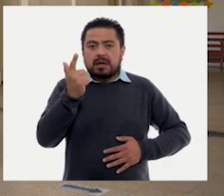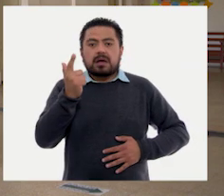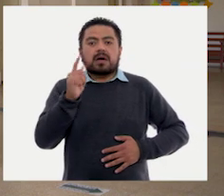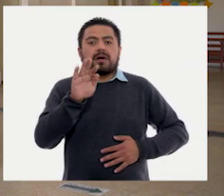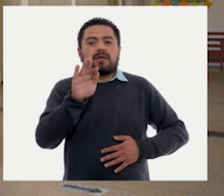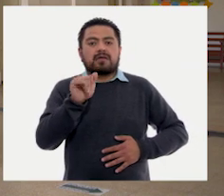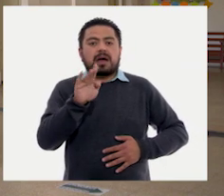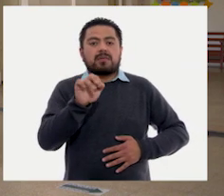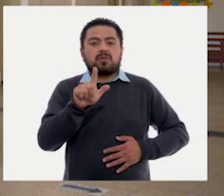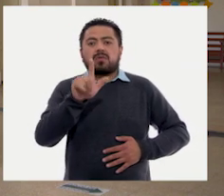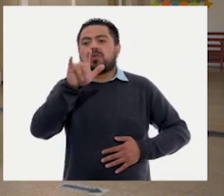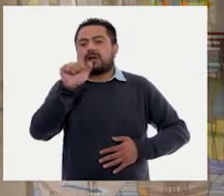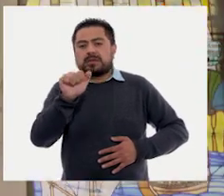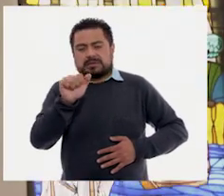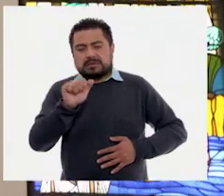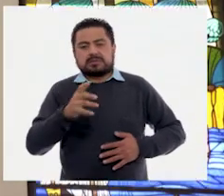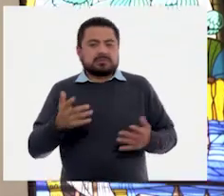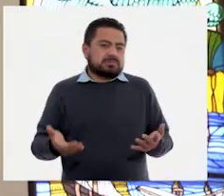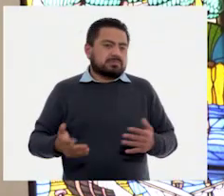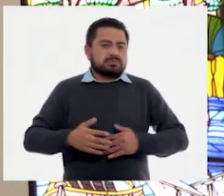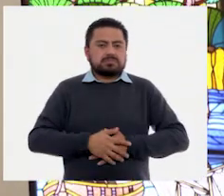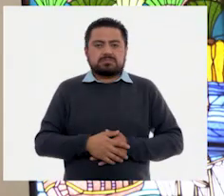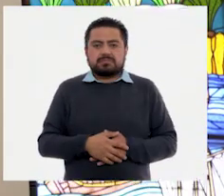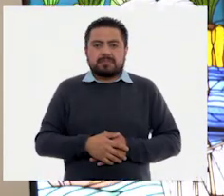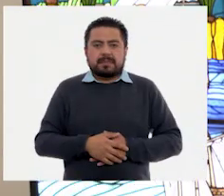fábulas sin moraleja.